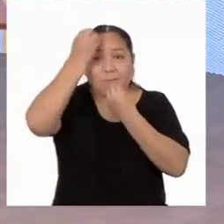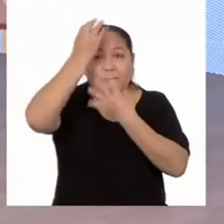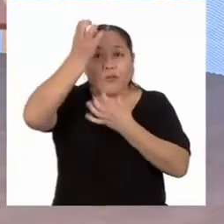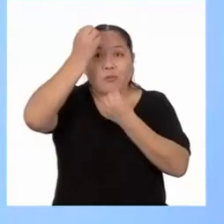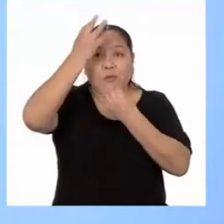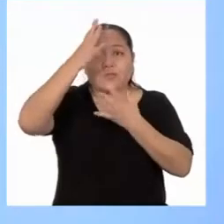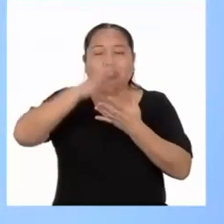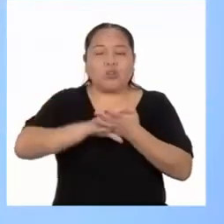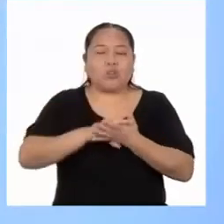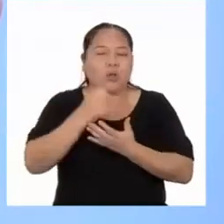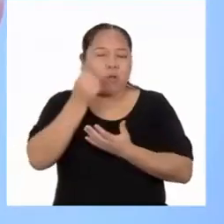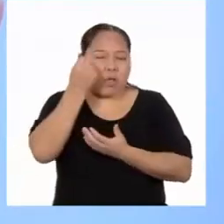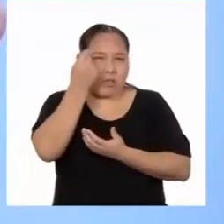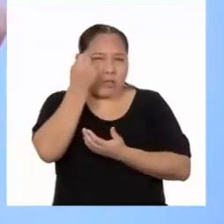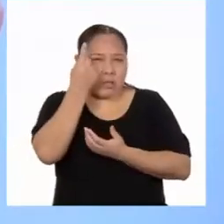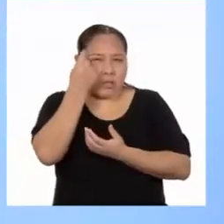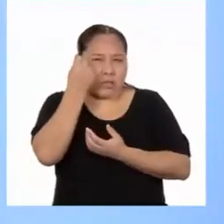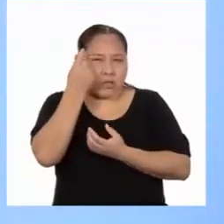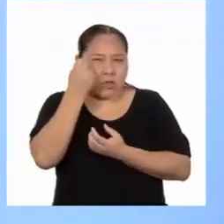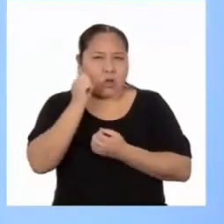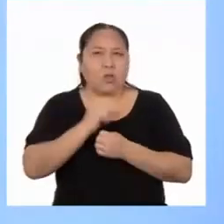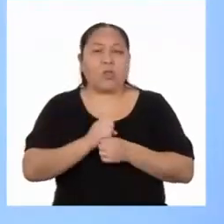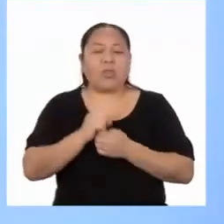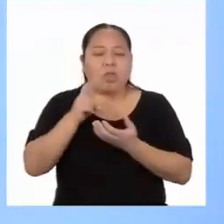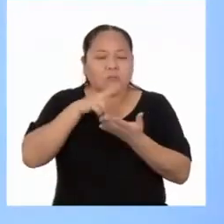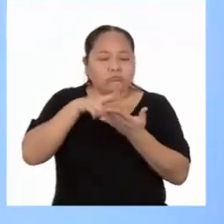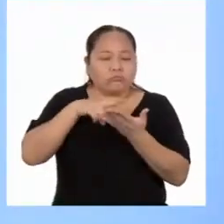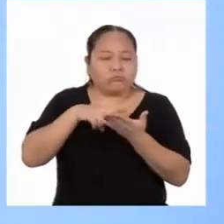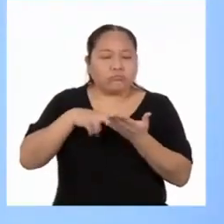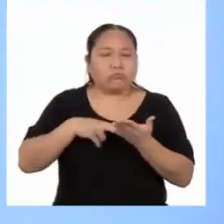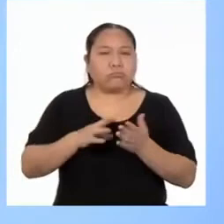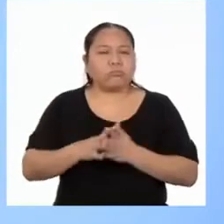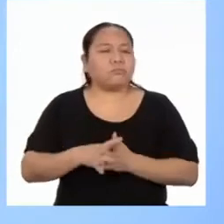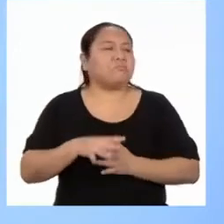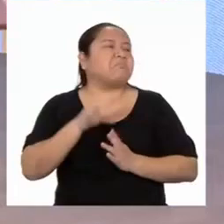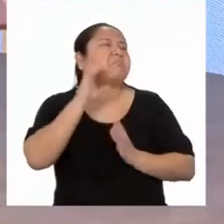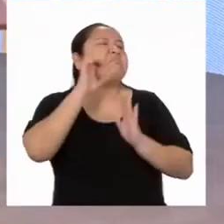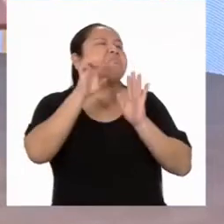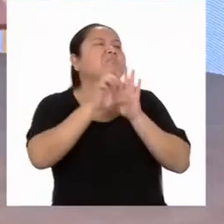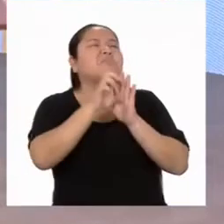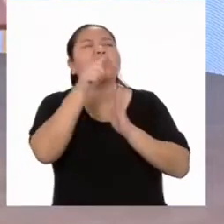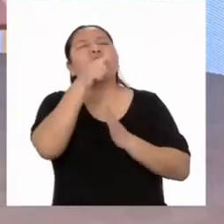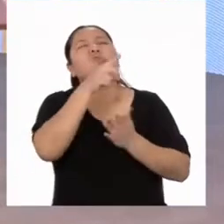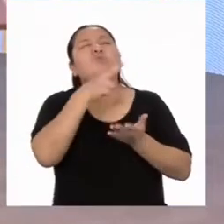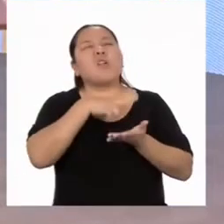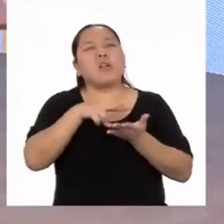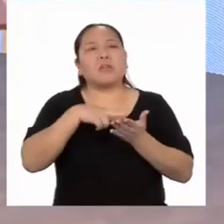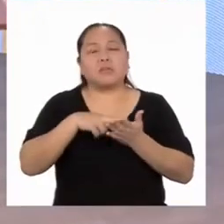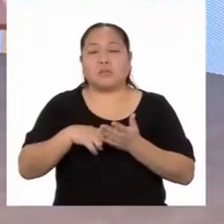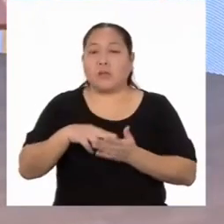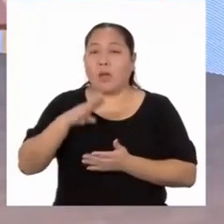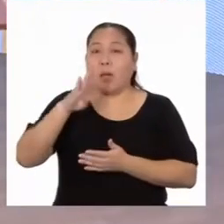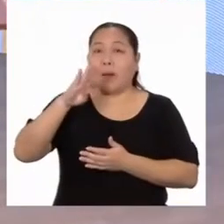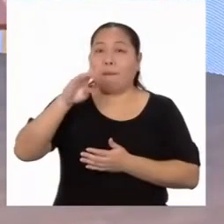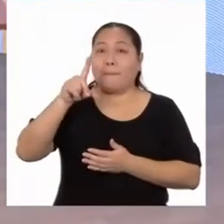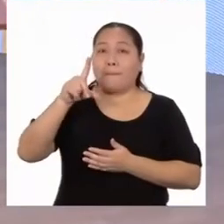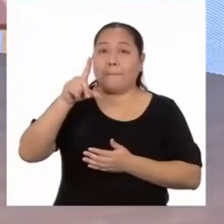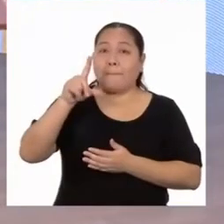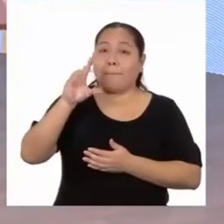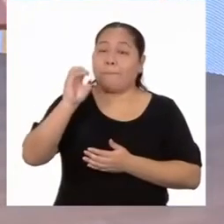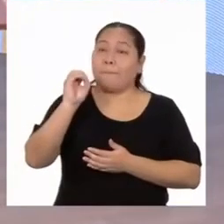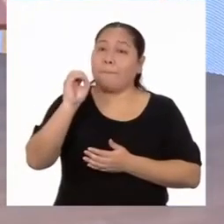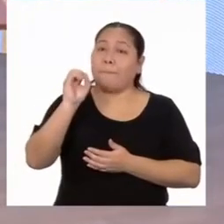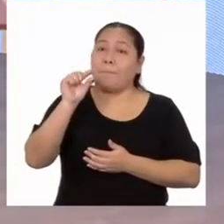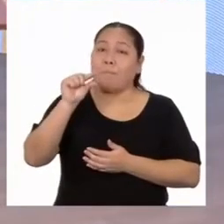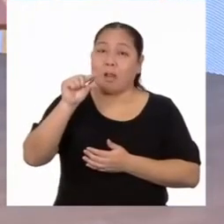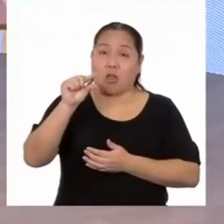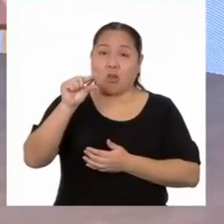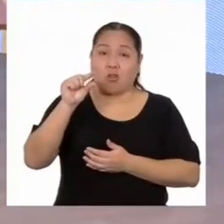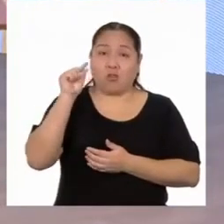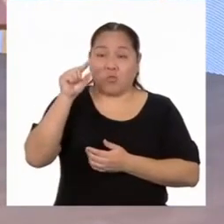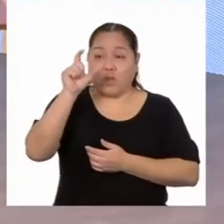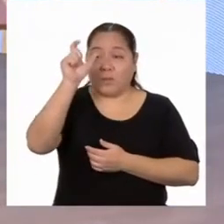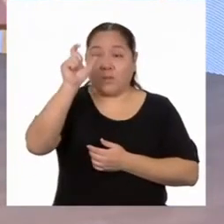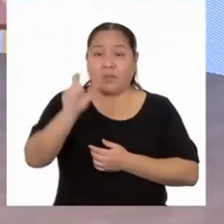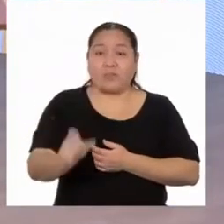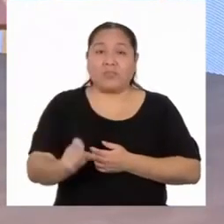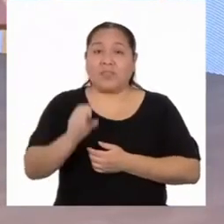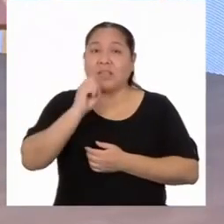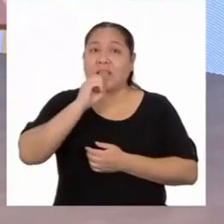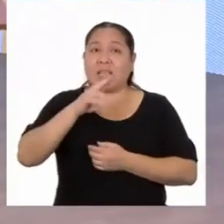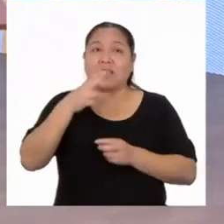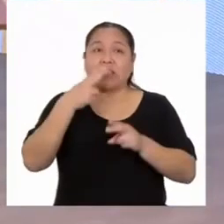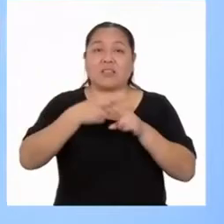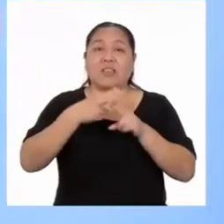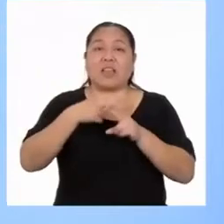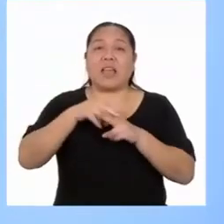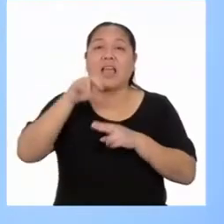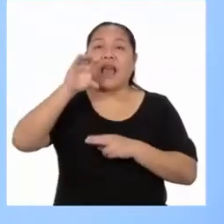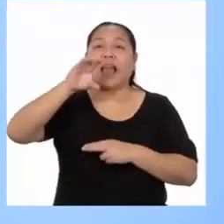de lectura. Y por ejemplo, ¿qué estabas leyendo? Un blog de una persona que se hace llamar El Chico